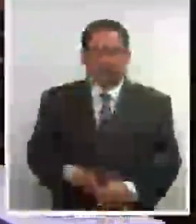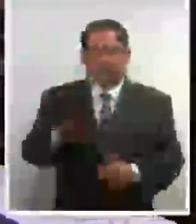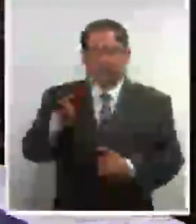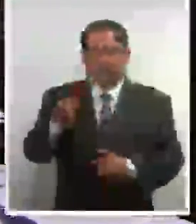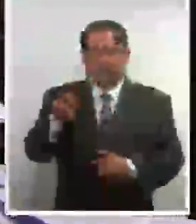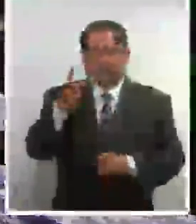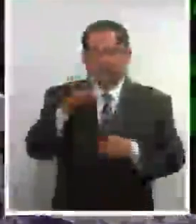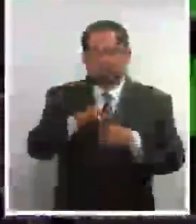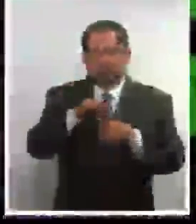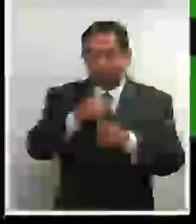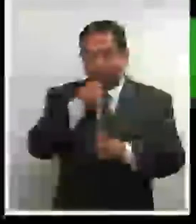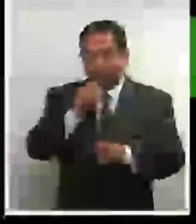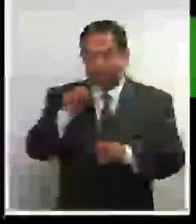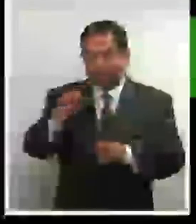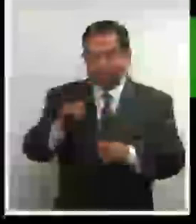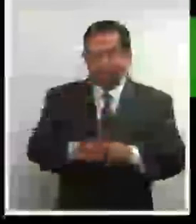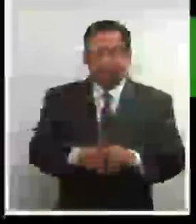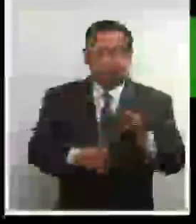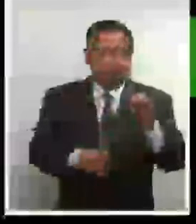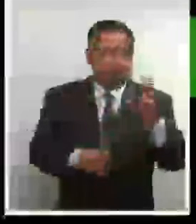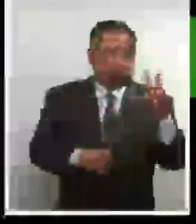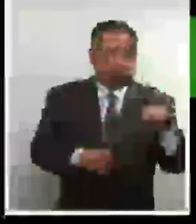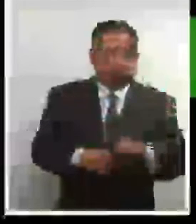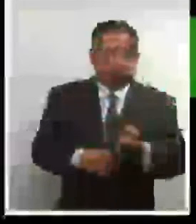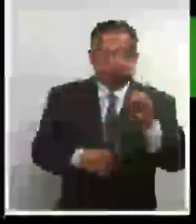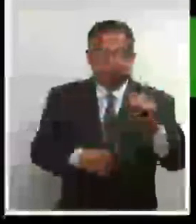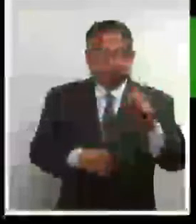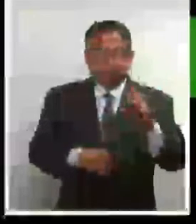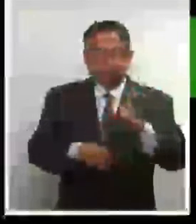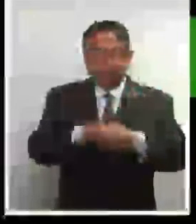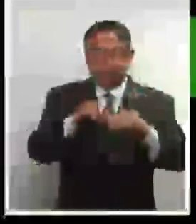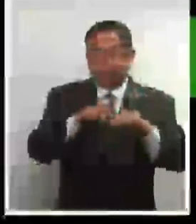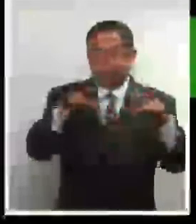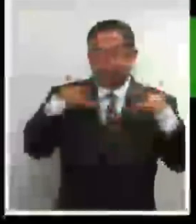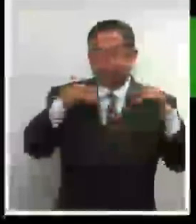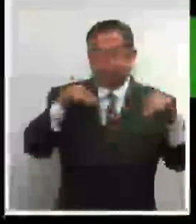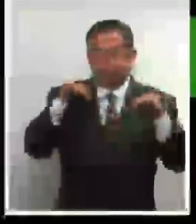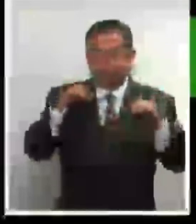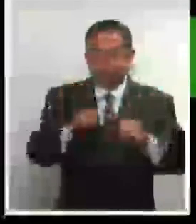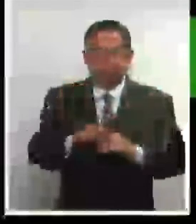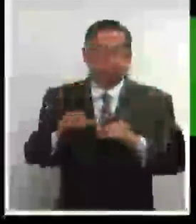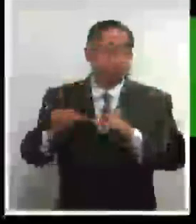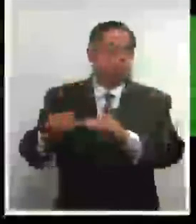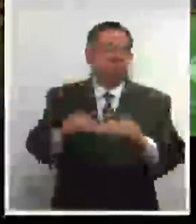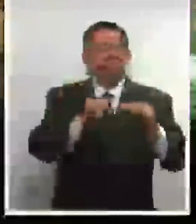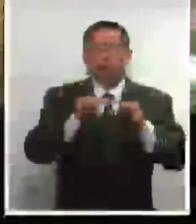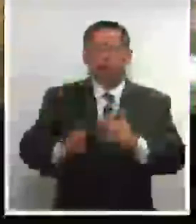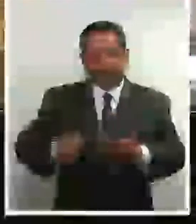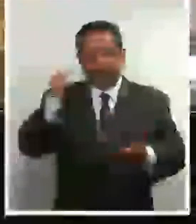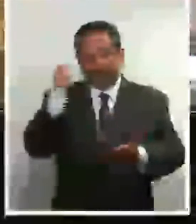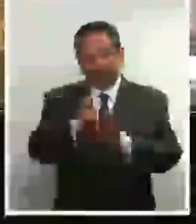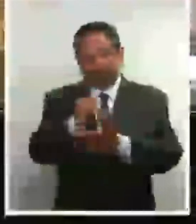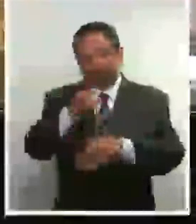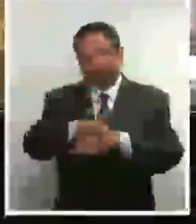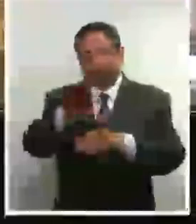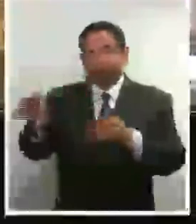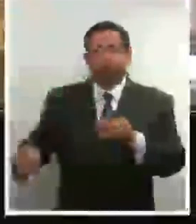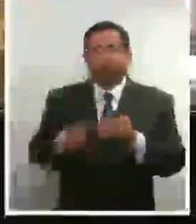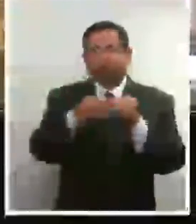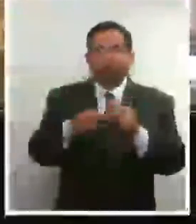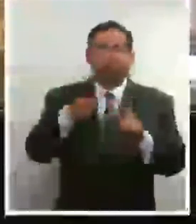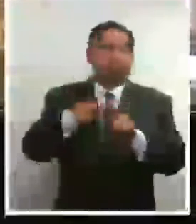81 votos a favor, 0 en contra, 0 abstenciones. Por unanimidad se incorporan